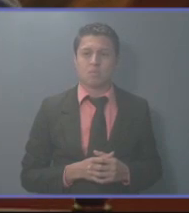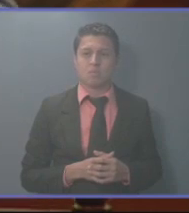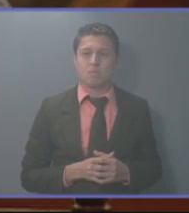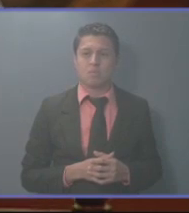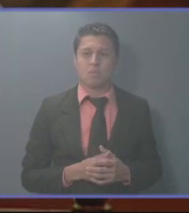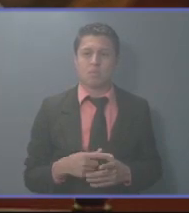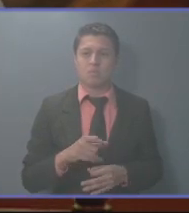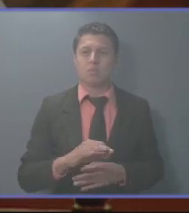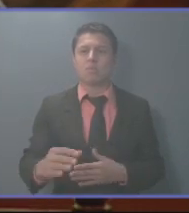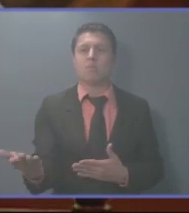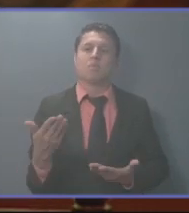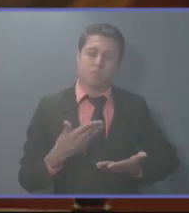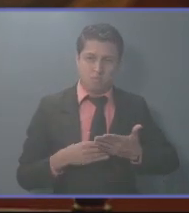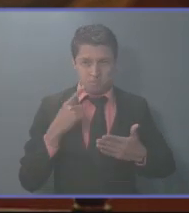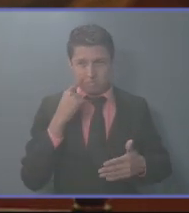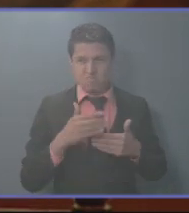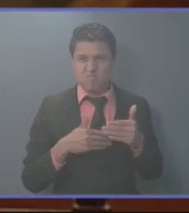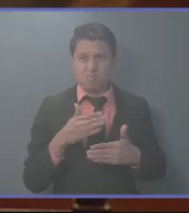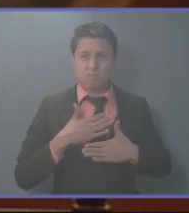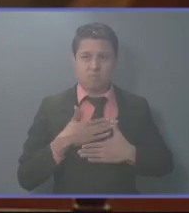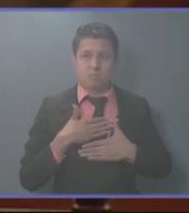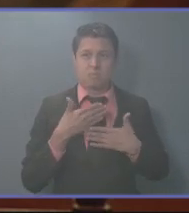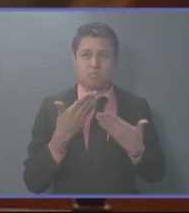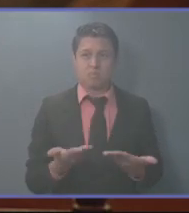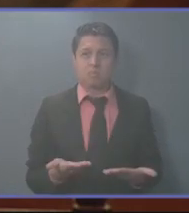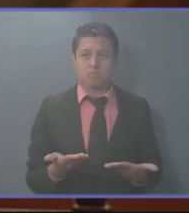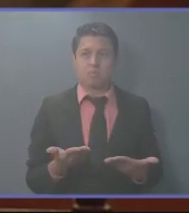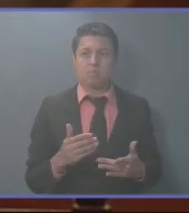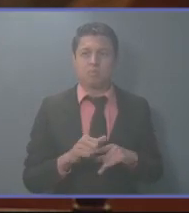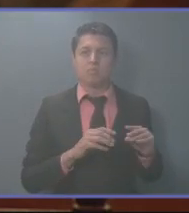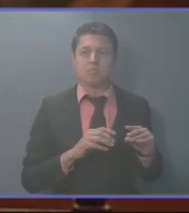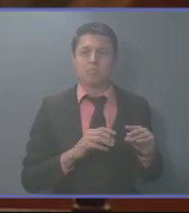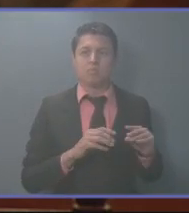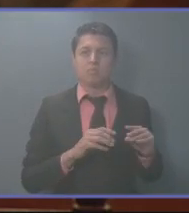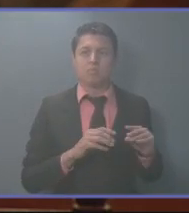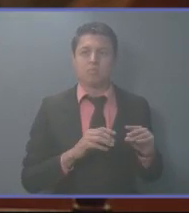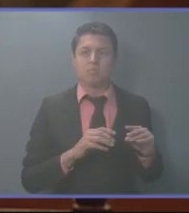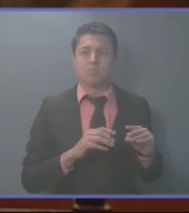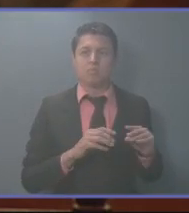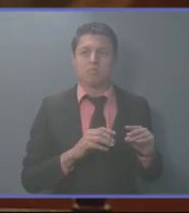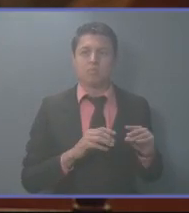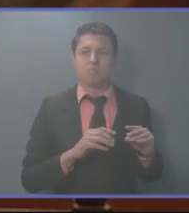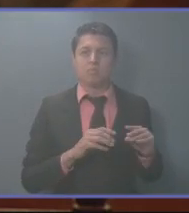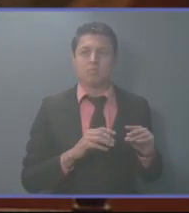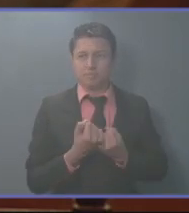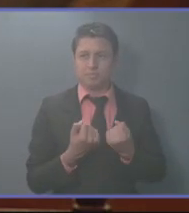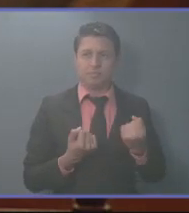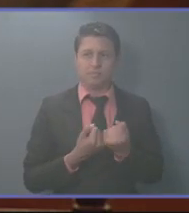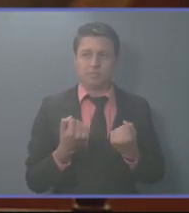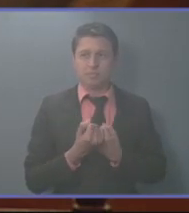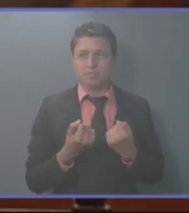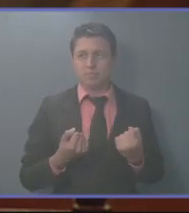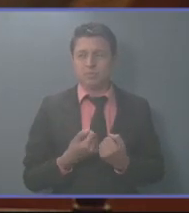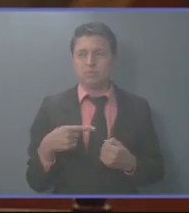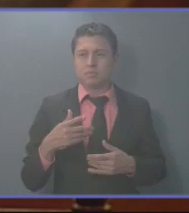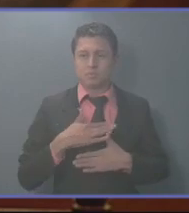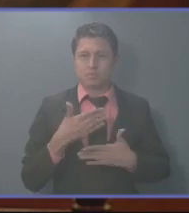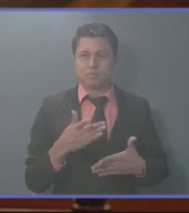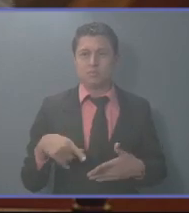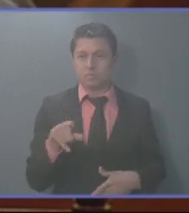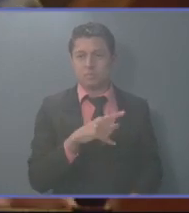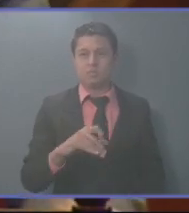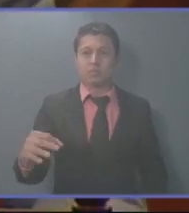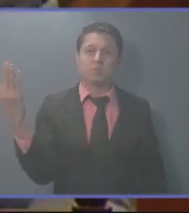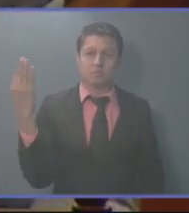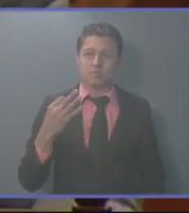y que está en la disposición de servirle y apoyarle en todo lo que ella